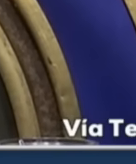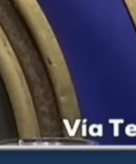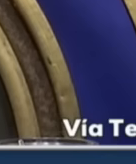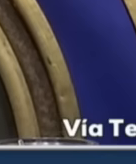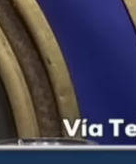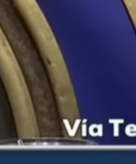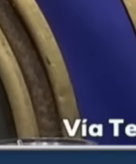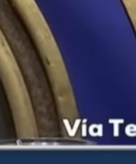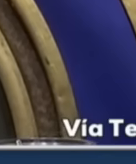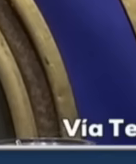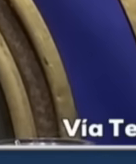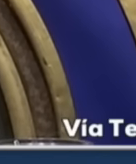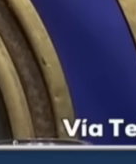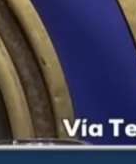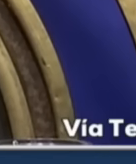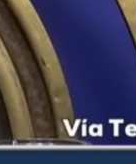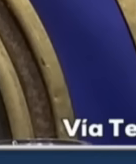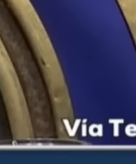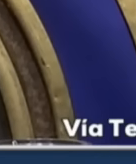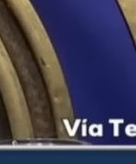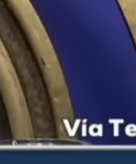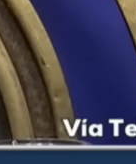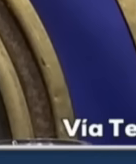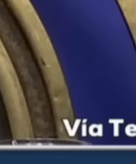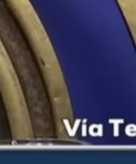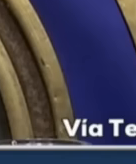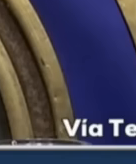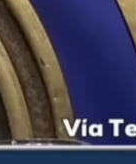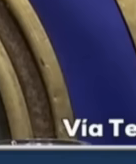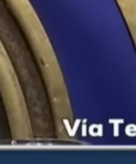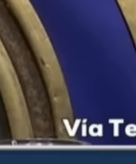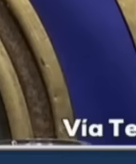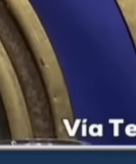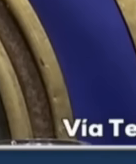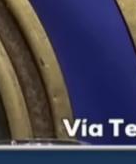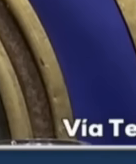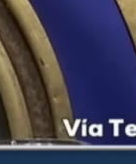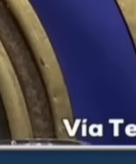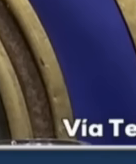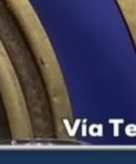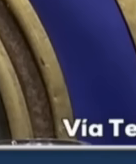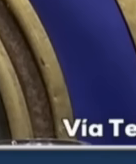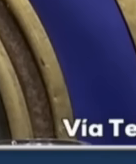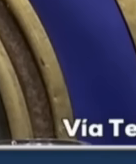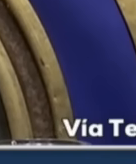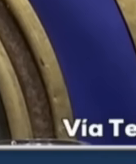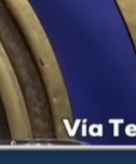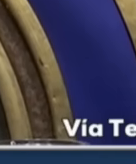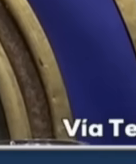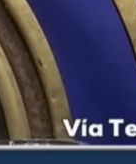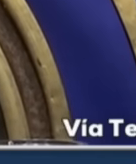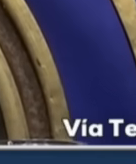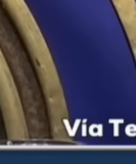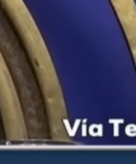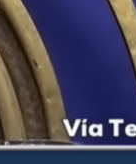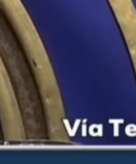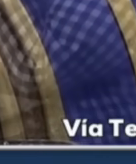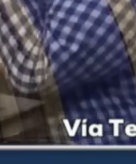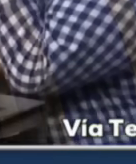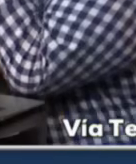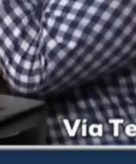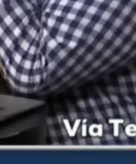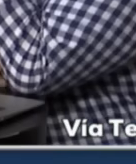entonces no hay tópicos ahí prohibidos ni nada. No hay censura, nadie te dice esto si se puede preguntar. Es